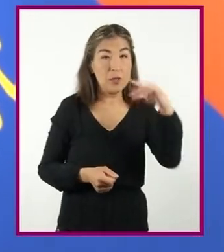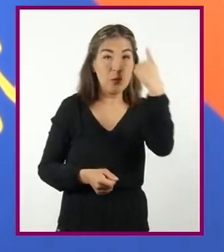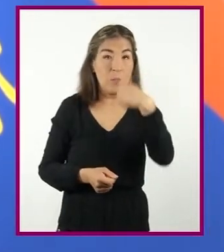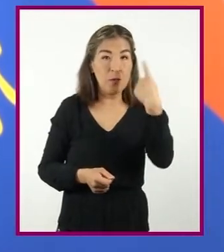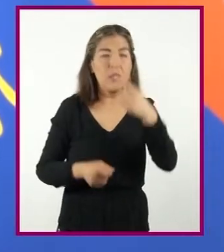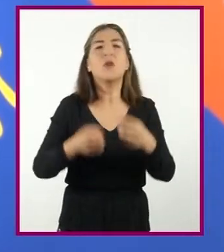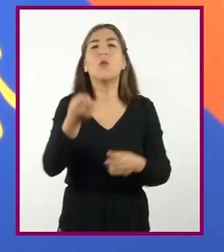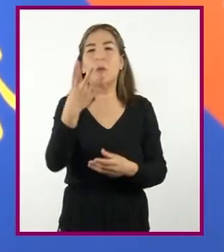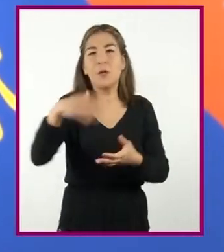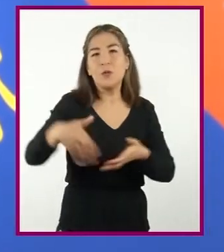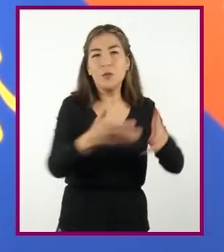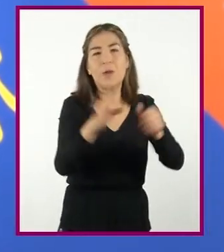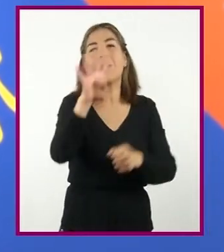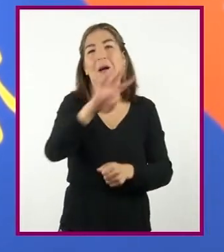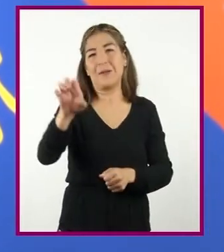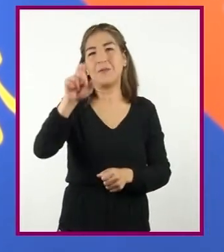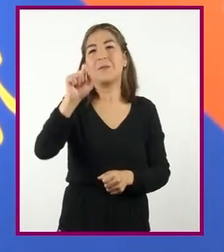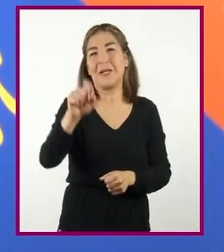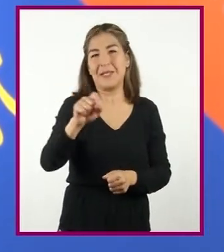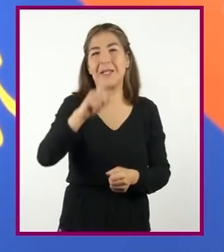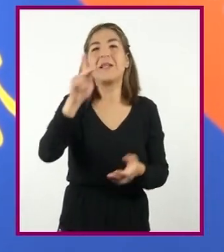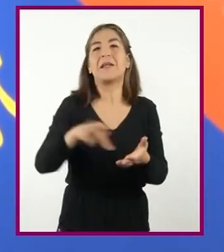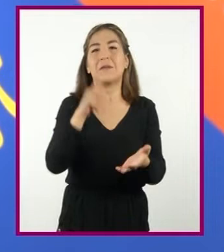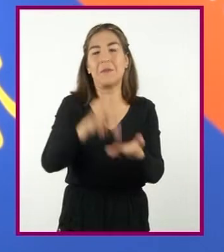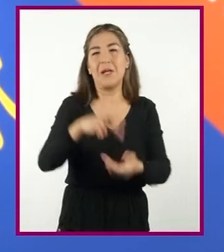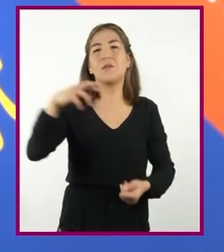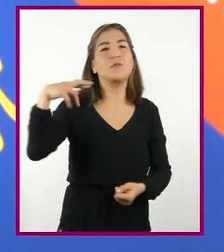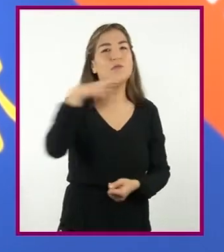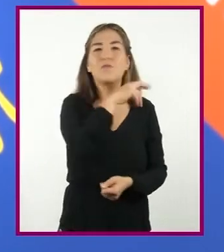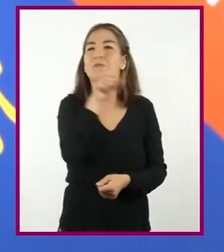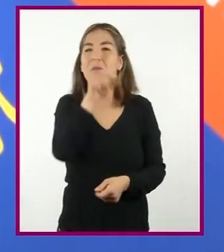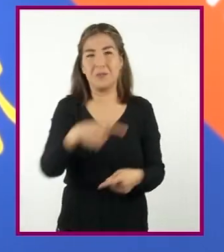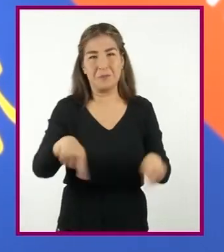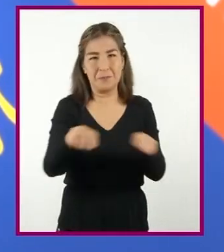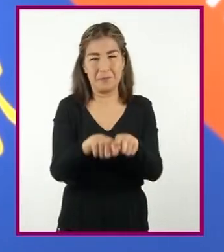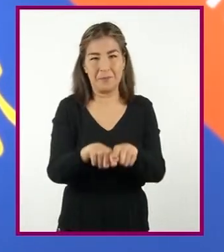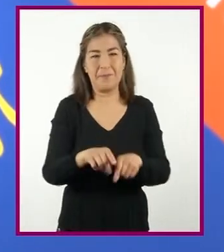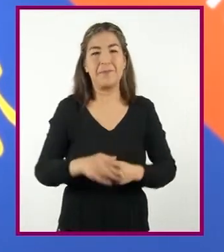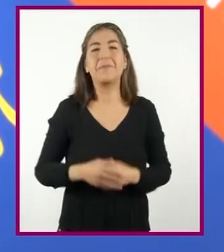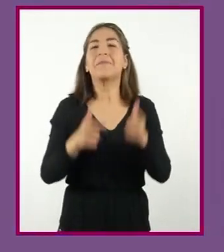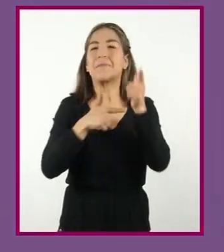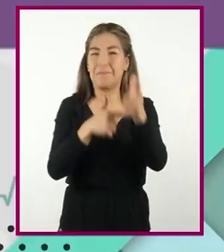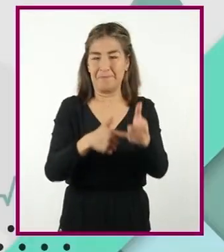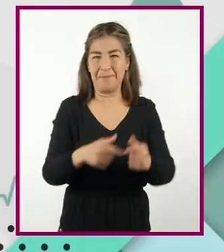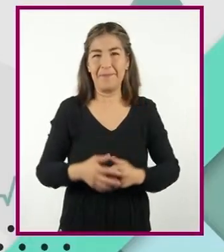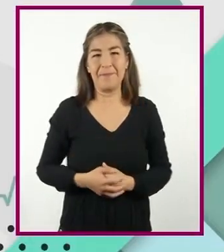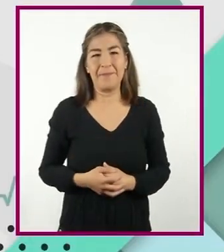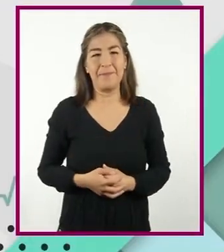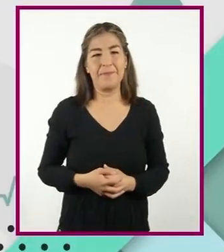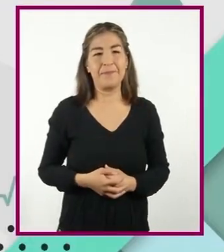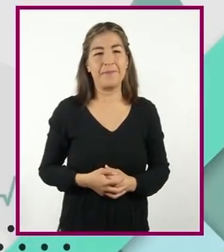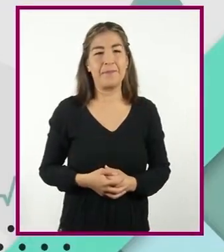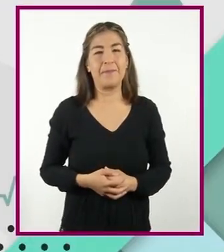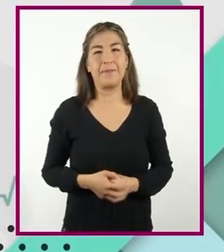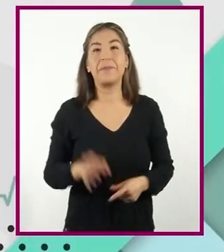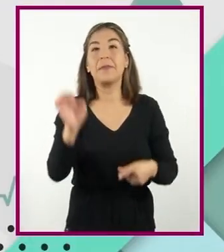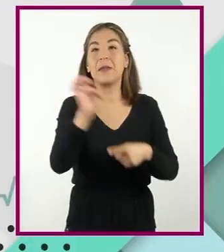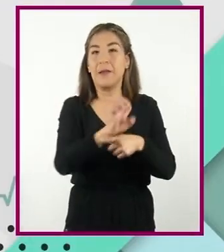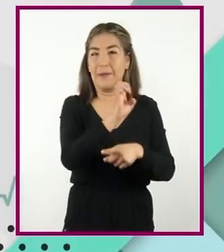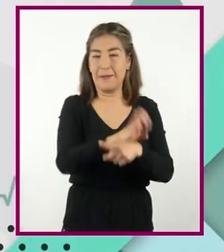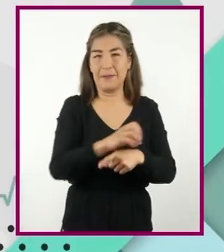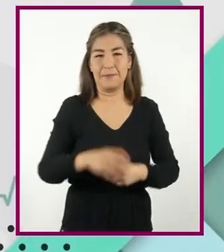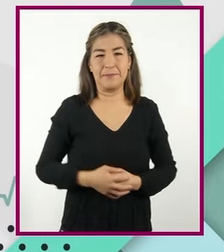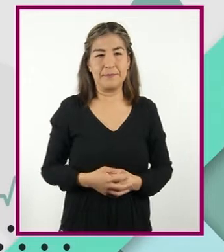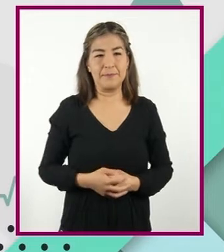recorrería 420 kilómetros a rapidez constante. Continuemos, maestro Mario. Entonces,